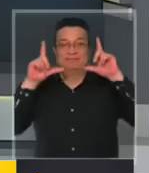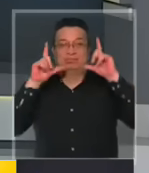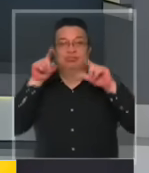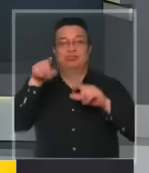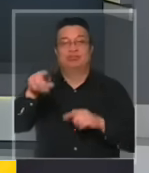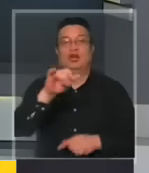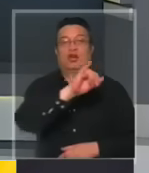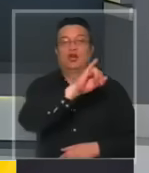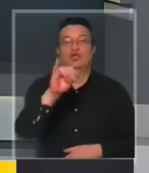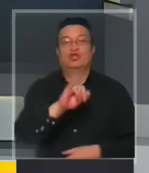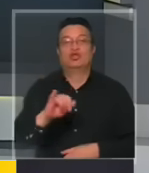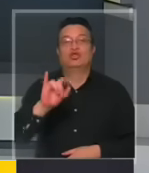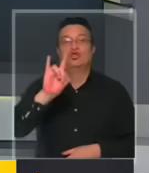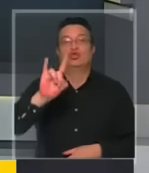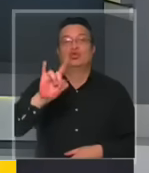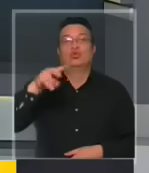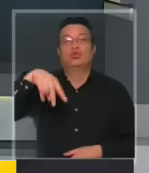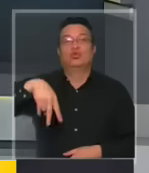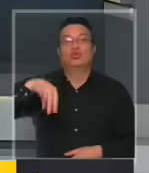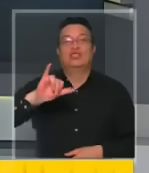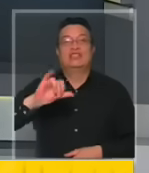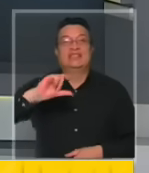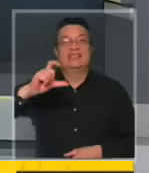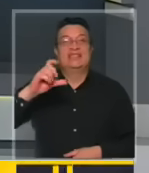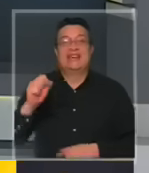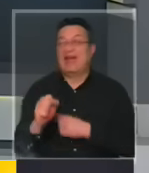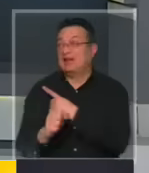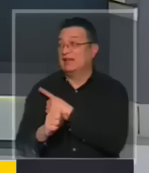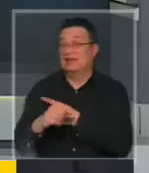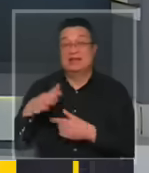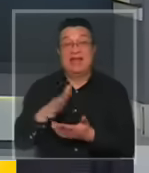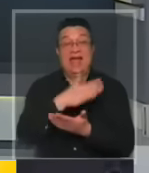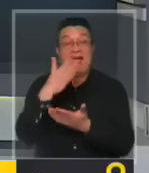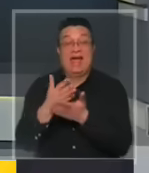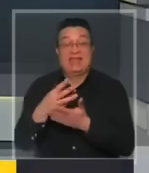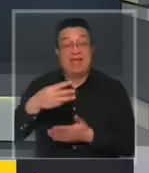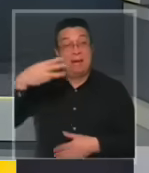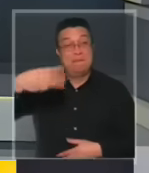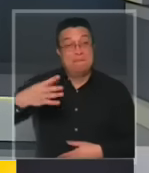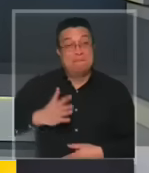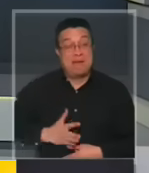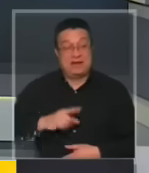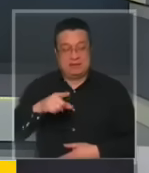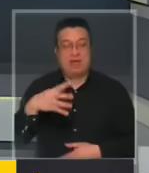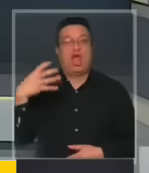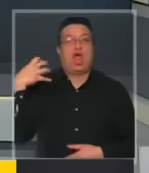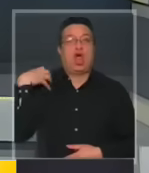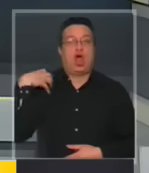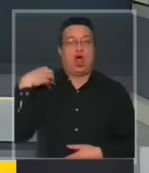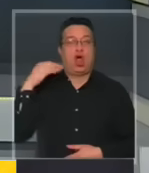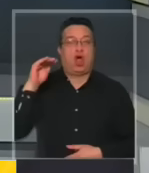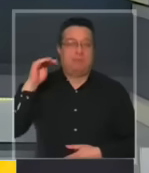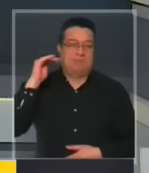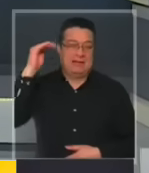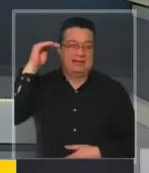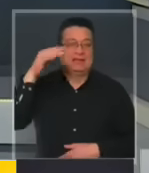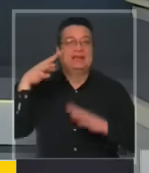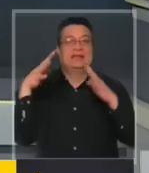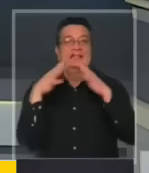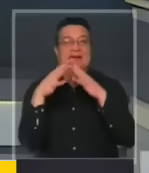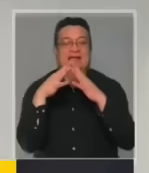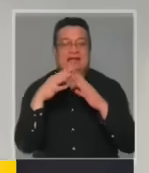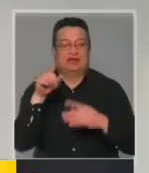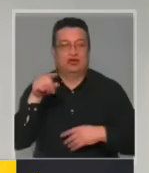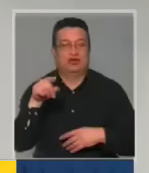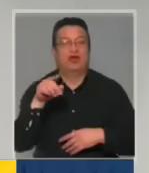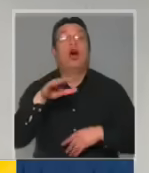jornada, Juan José Zúñiga, hasta el martes, quien era el comandante del ejército de ese país. El día lunes da una